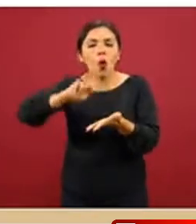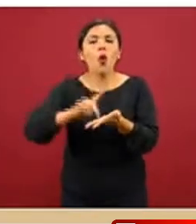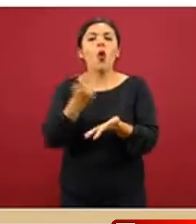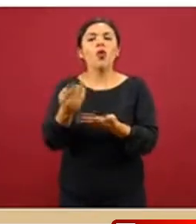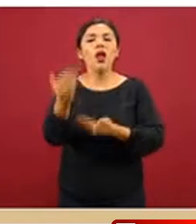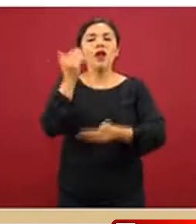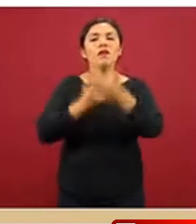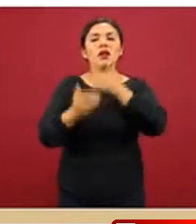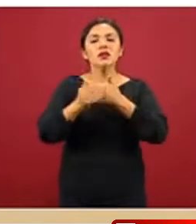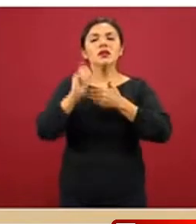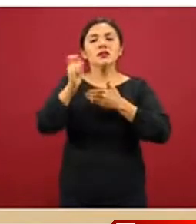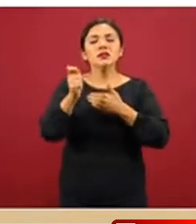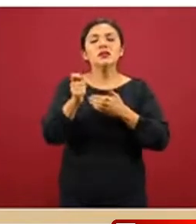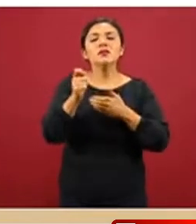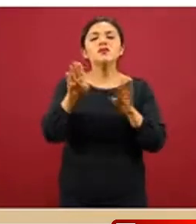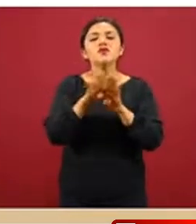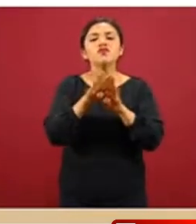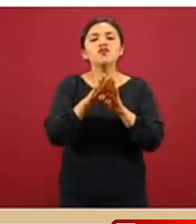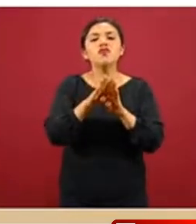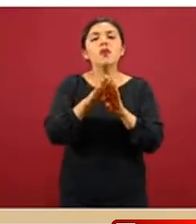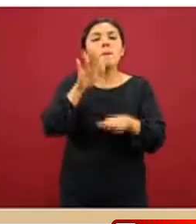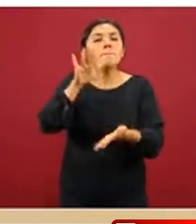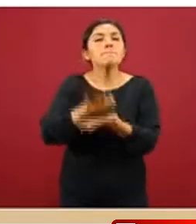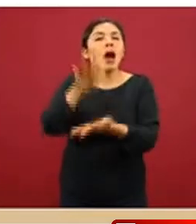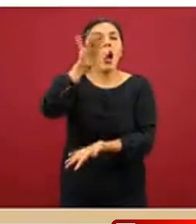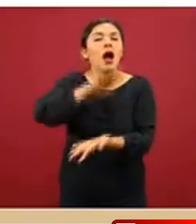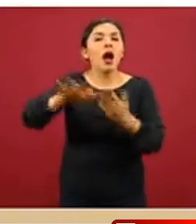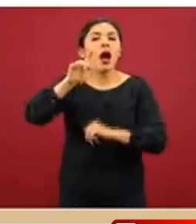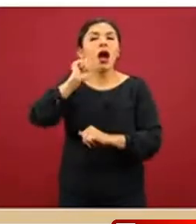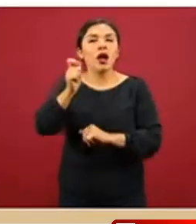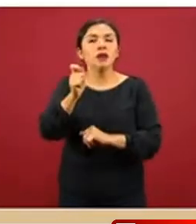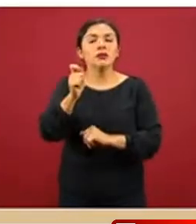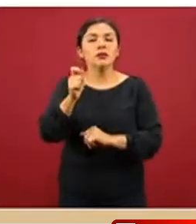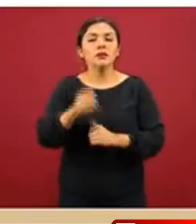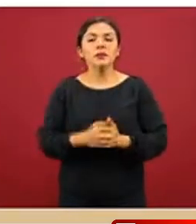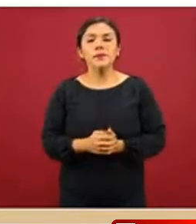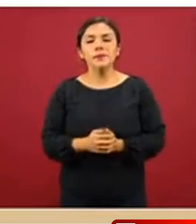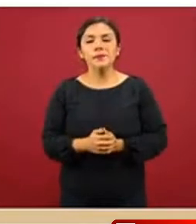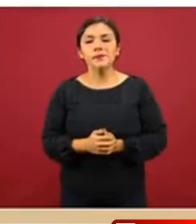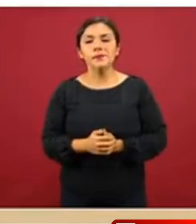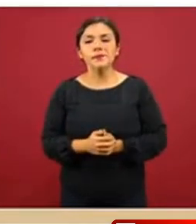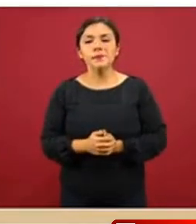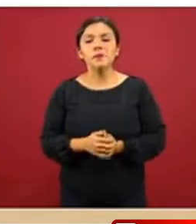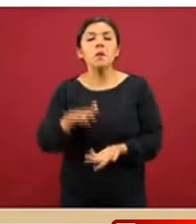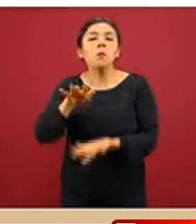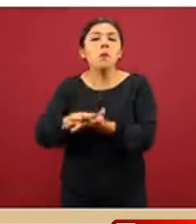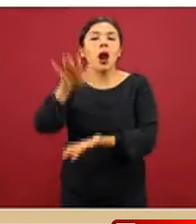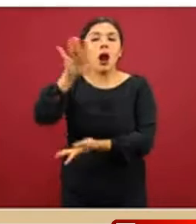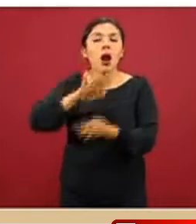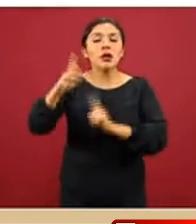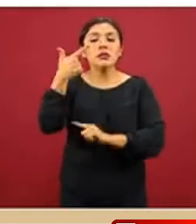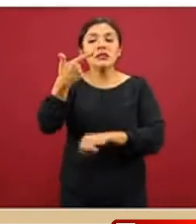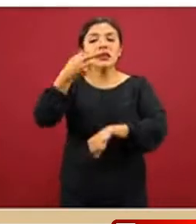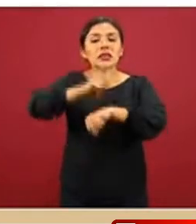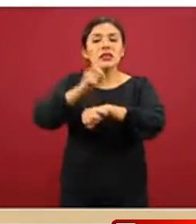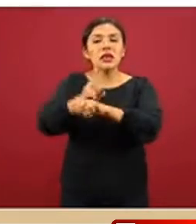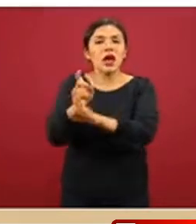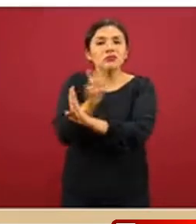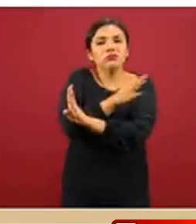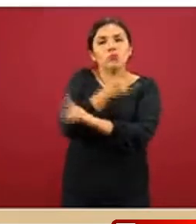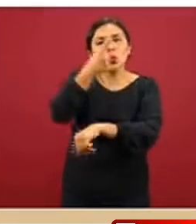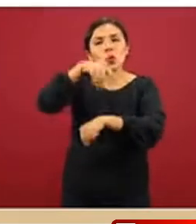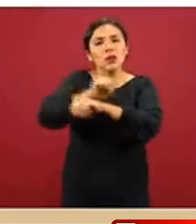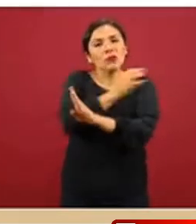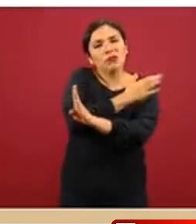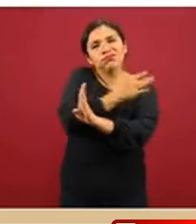nuevamente a la distribución de estas en su gran mayoría en la siguiente diapositiva, en los últimos 7 días, en la última semana,